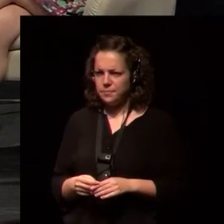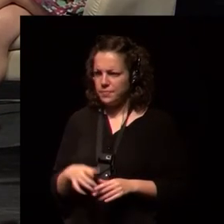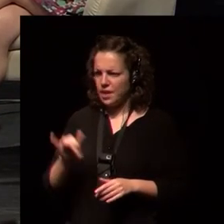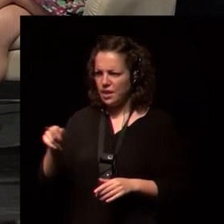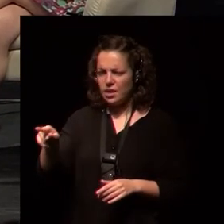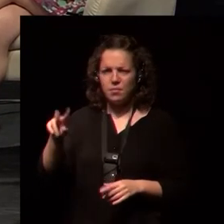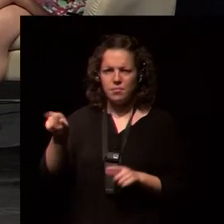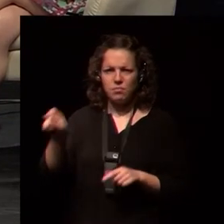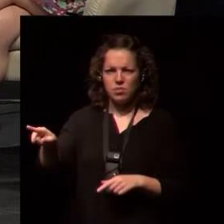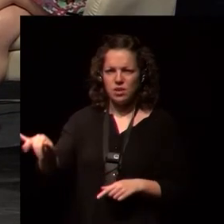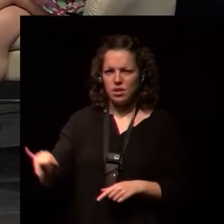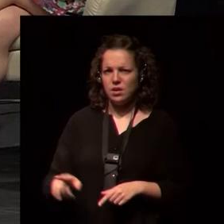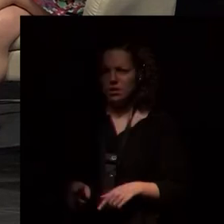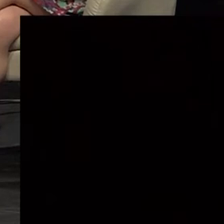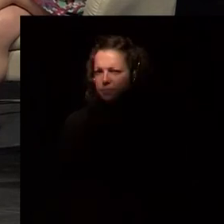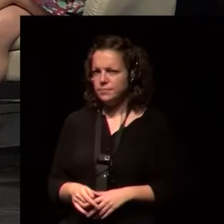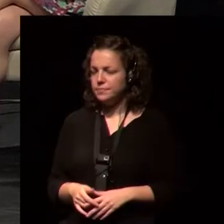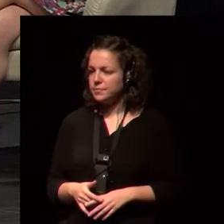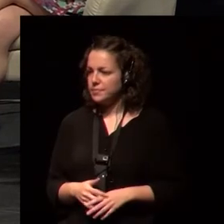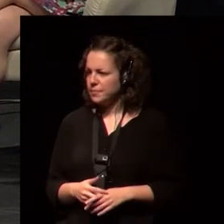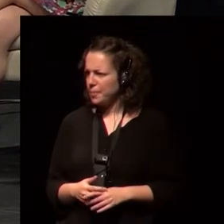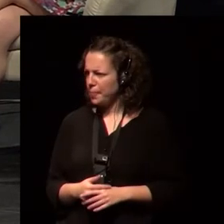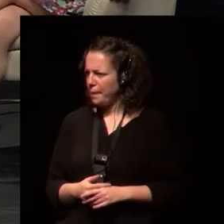Aquí había una pregunta.